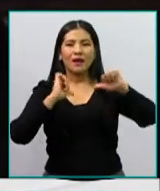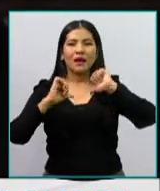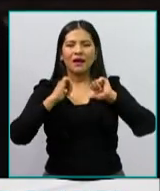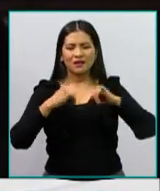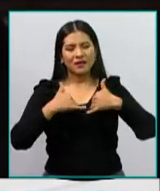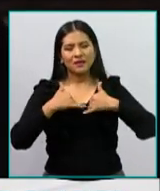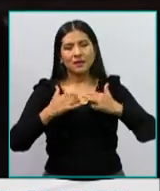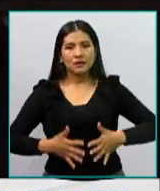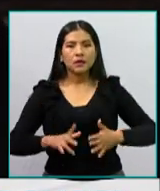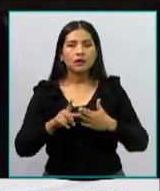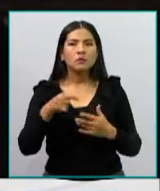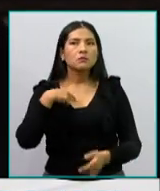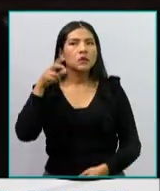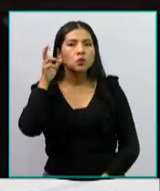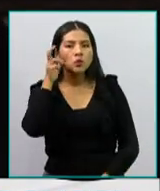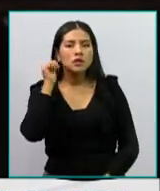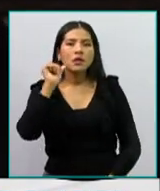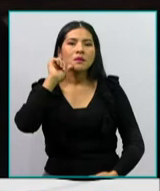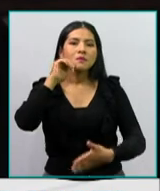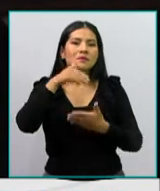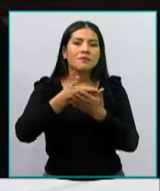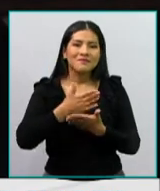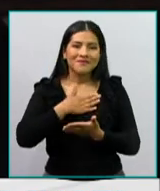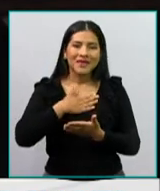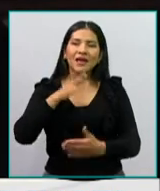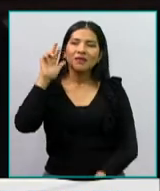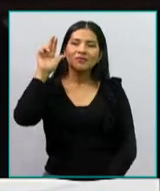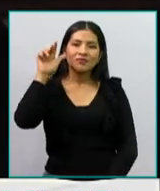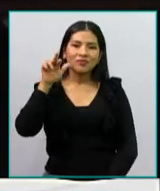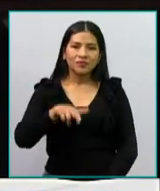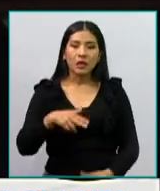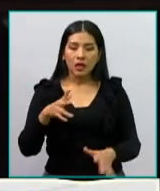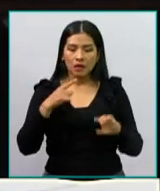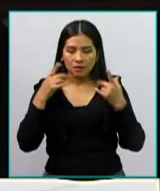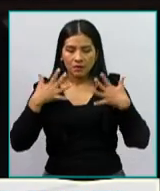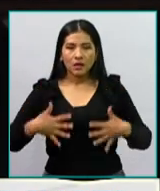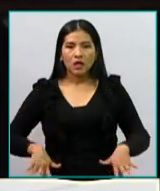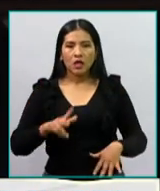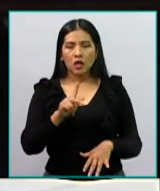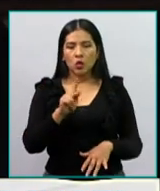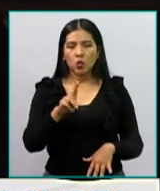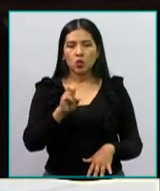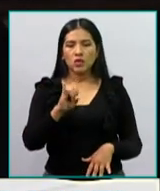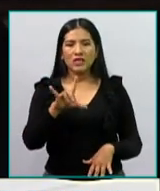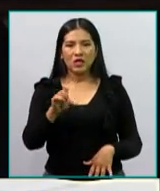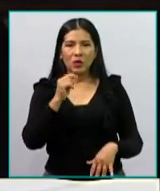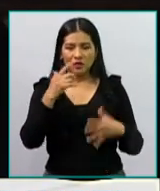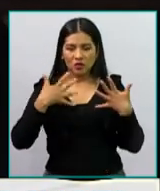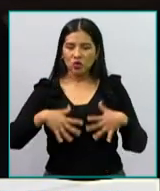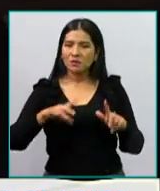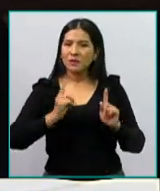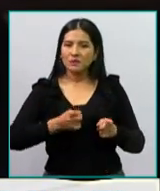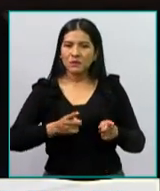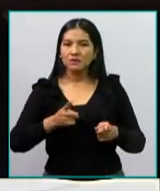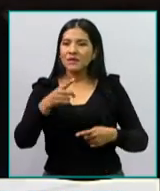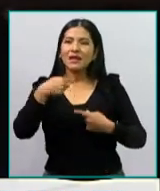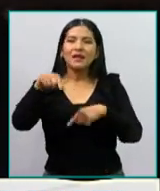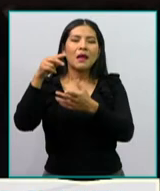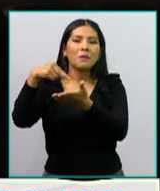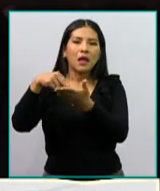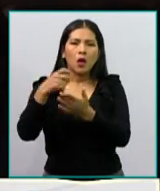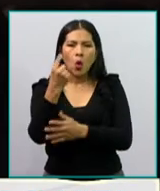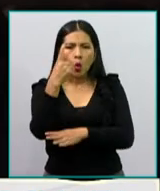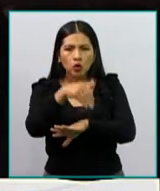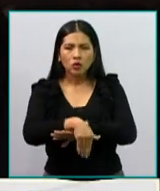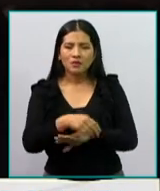los pasitos de mi hija que baja y ella estaba con su traje de cusillo porque llegó de bailar. Y eran las 11 de la noche y la miro,